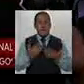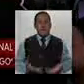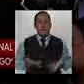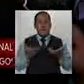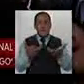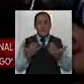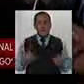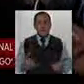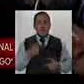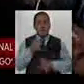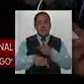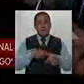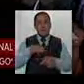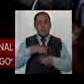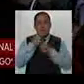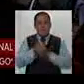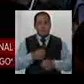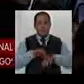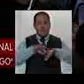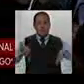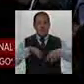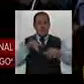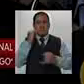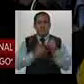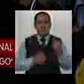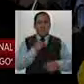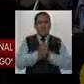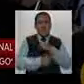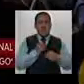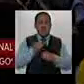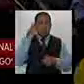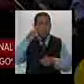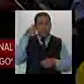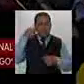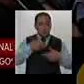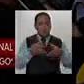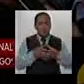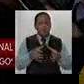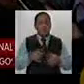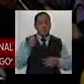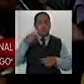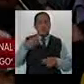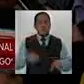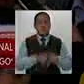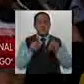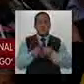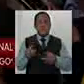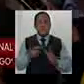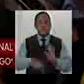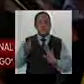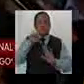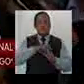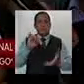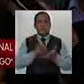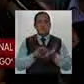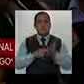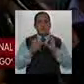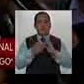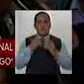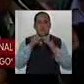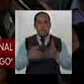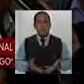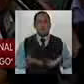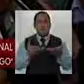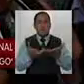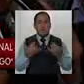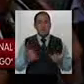compensar al agricultor excluido de las últimas décadas de la política agraria. En segundo lugar, deben ser proyectos, lo que estamos apuntando